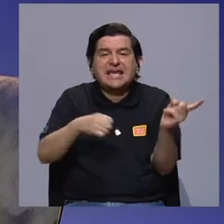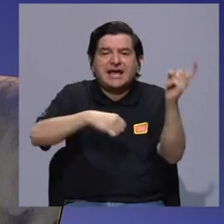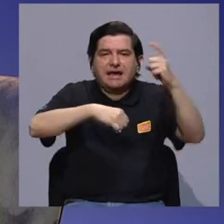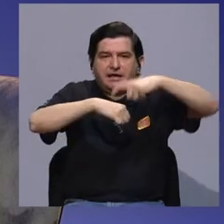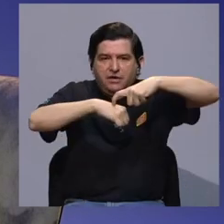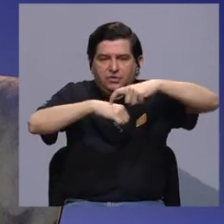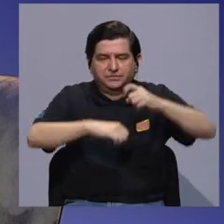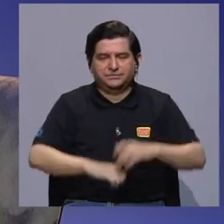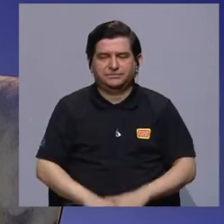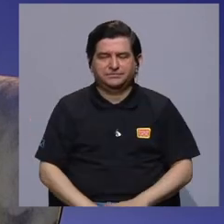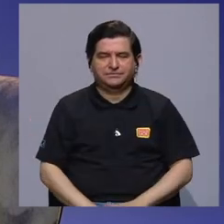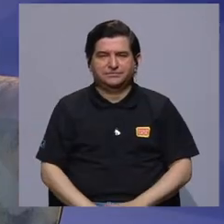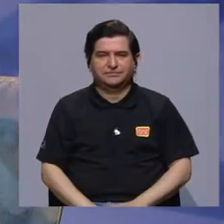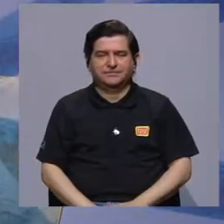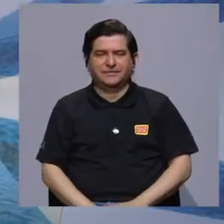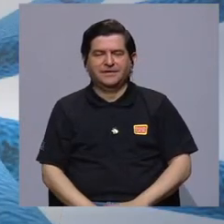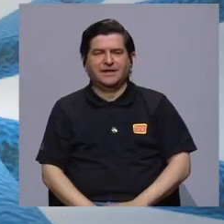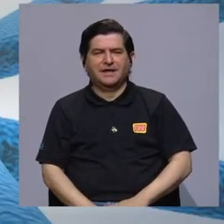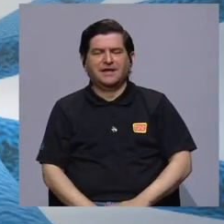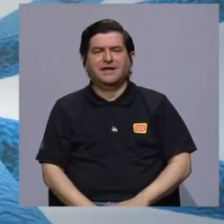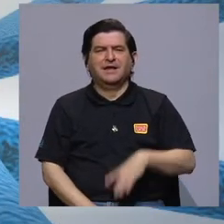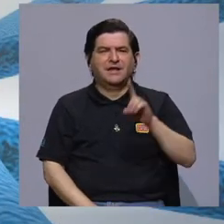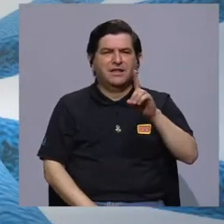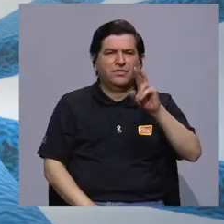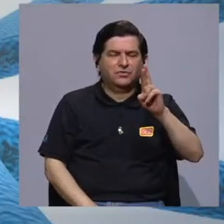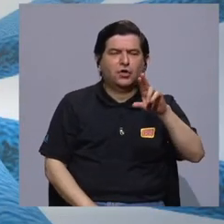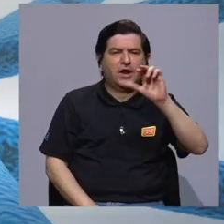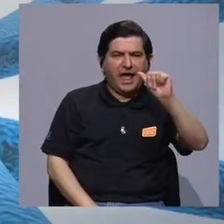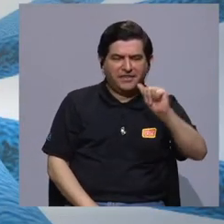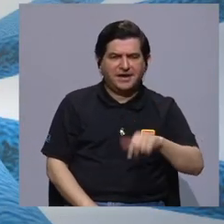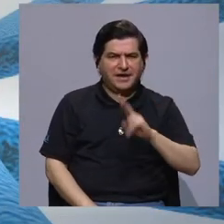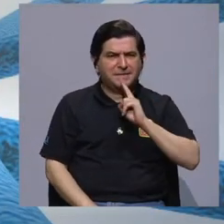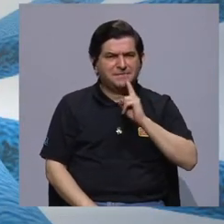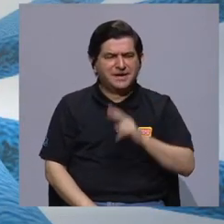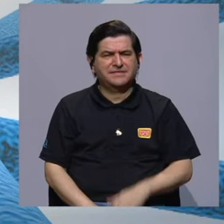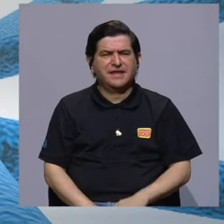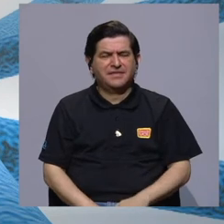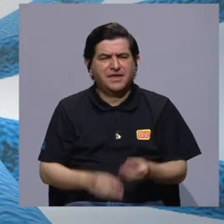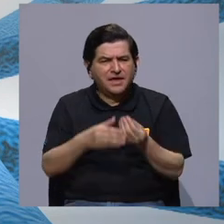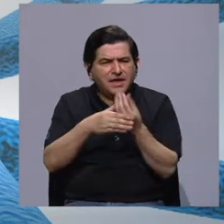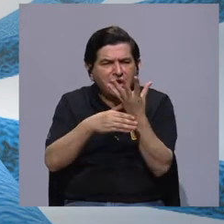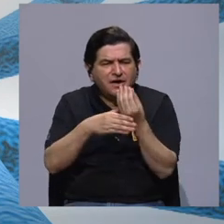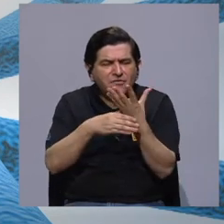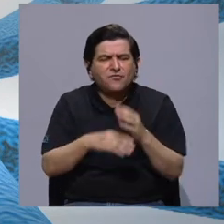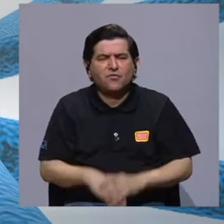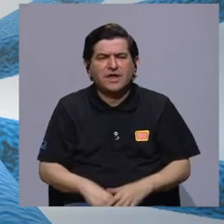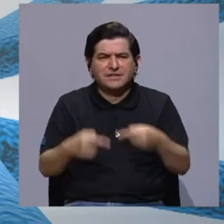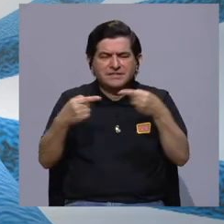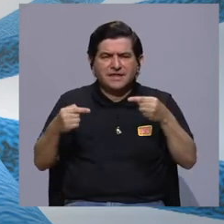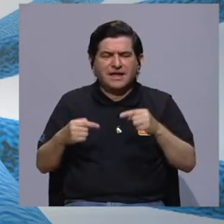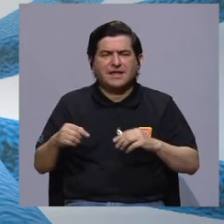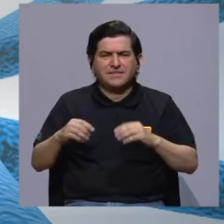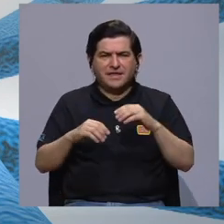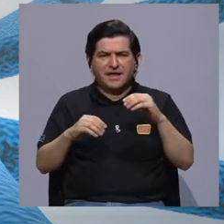sin aguijón. Adrián, ¿son verdaderamente una fuente de antibióticos las abejas sin